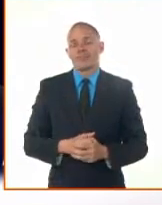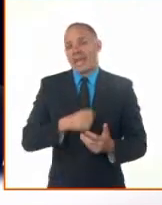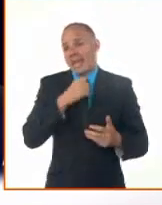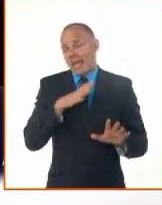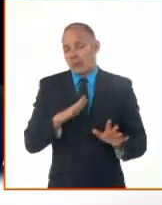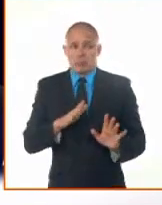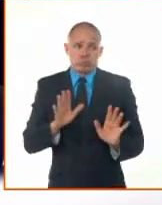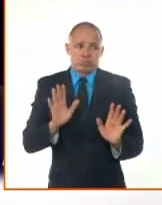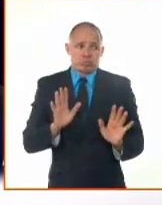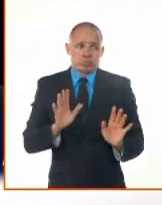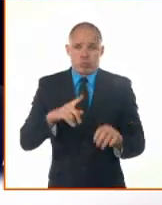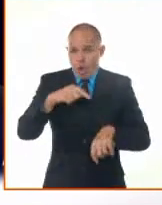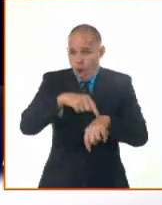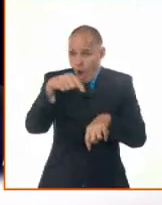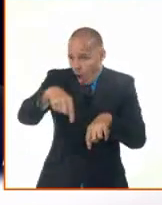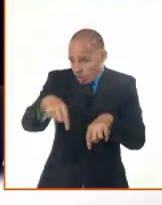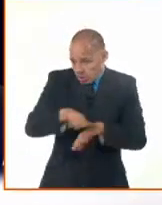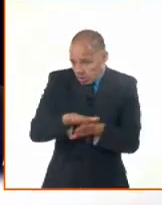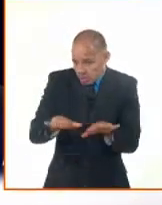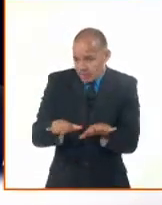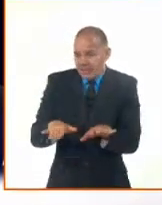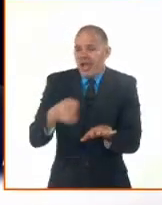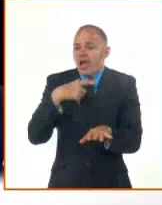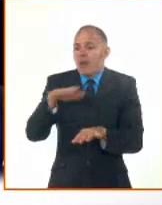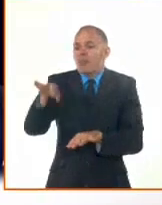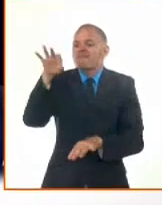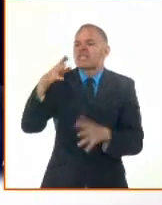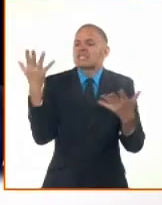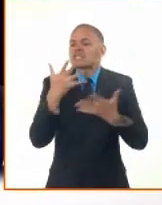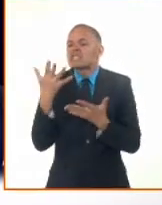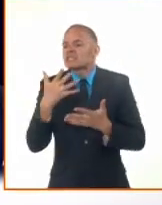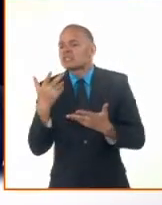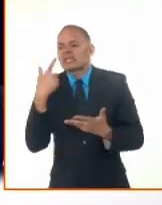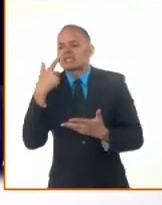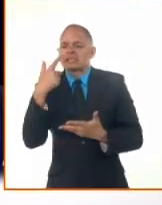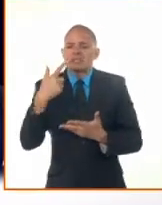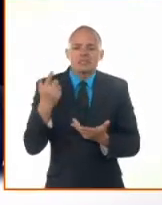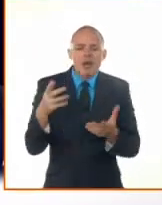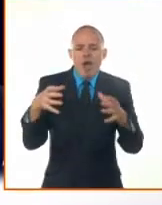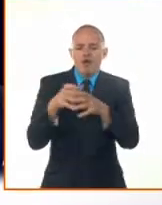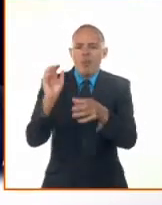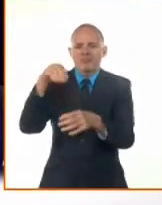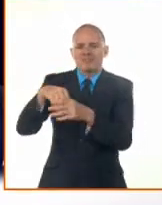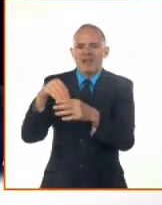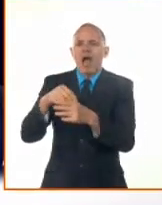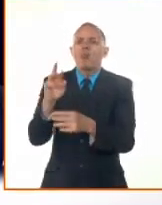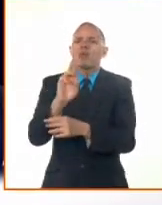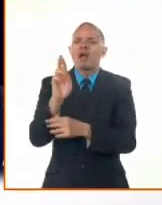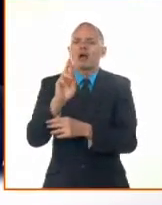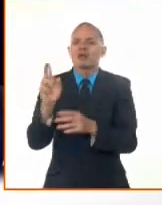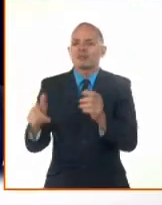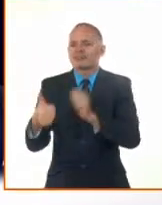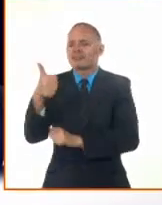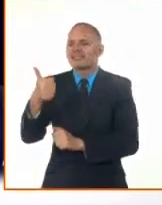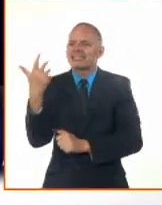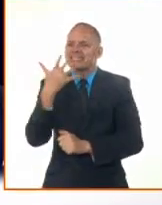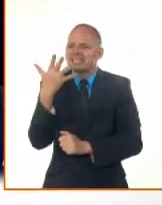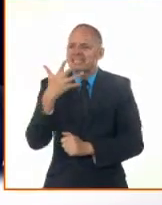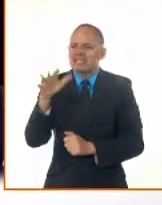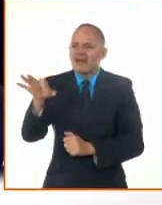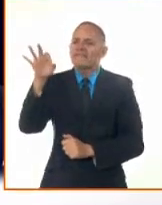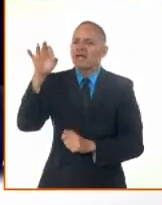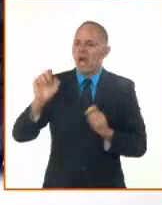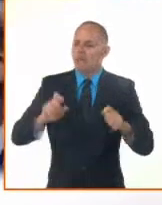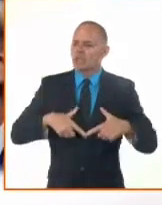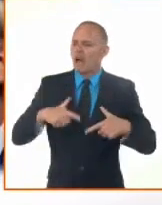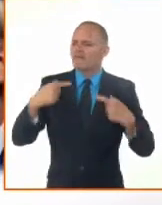fuera las primarias partido republicano digamos en un solo día demoran meses tron ganaría la nominación